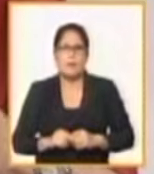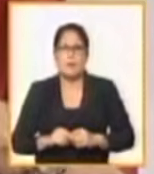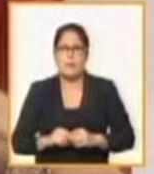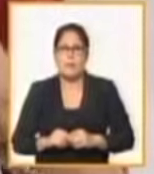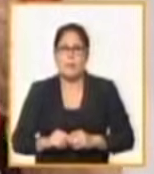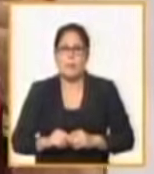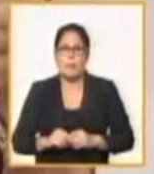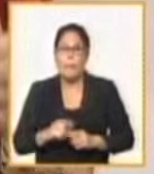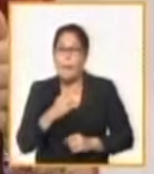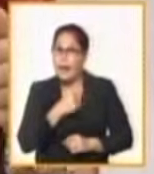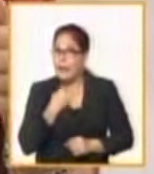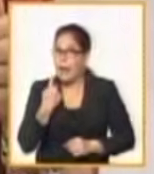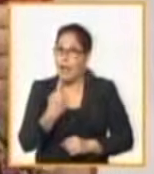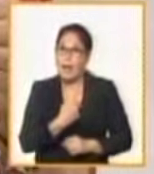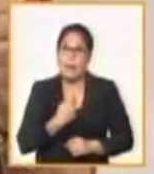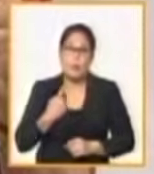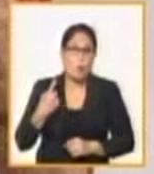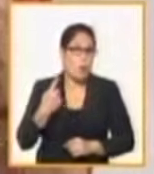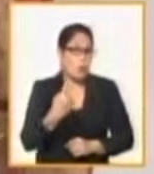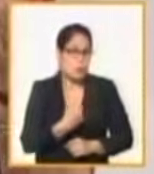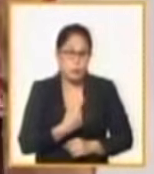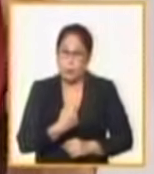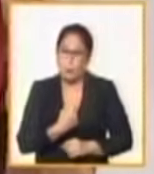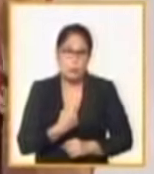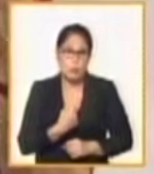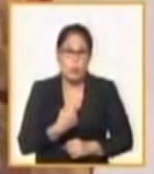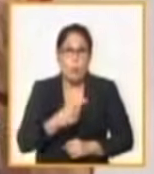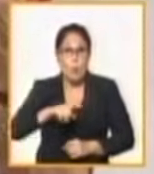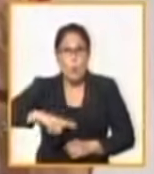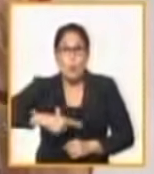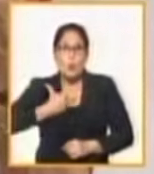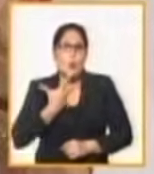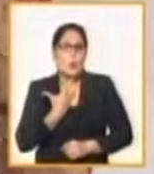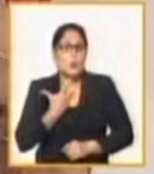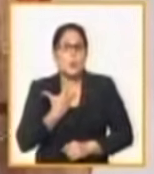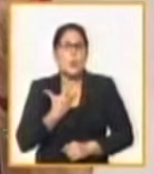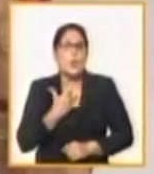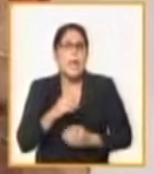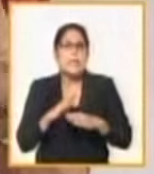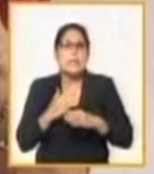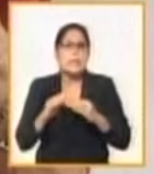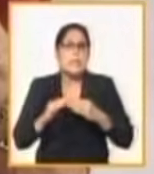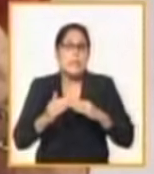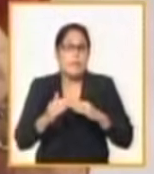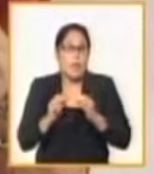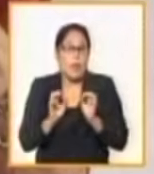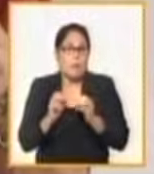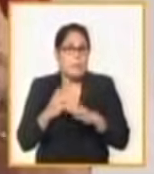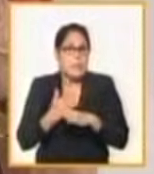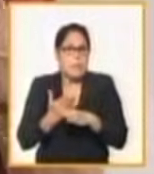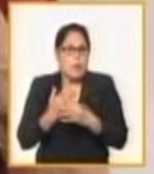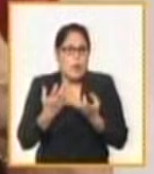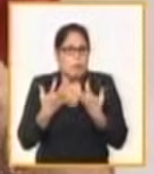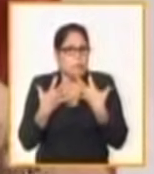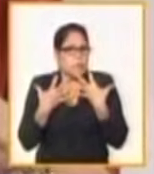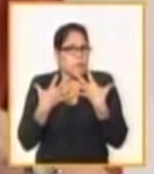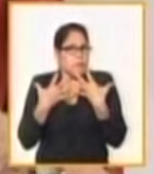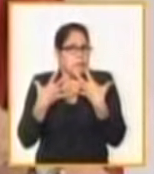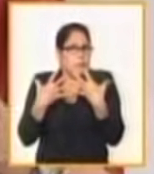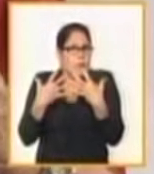Para nosotros, yo tenía 21 años, la cultura era una cosa, digamos, de lujo, ¿eh? De